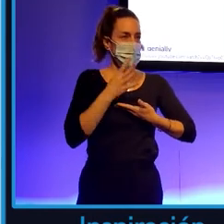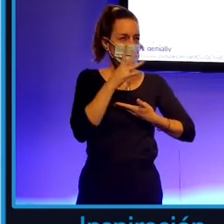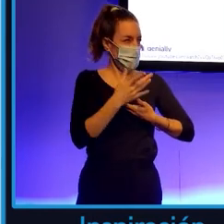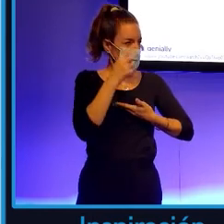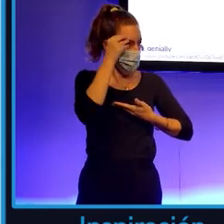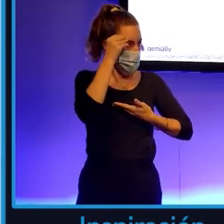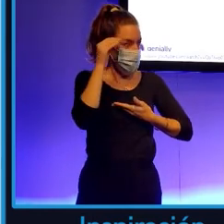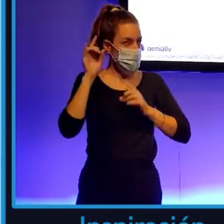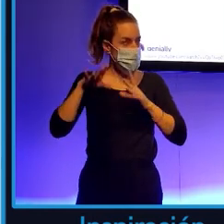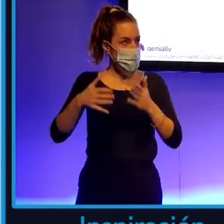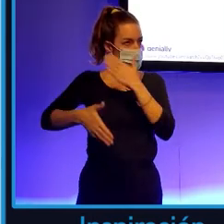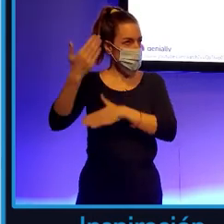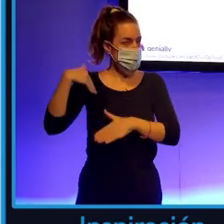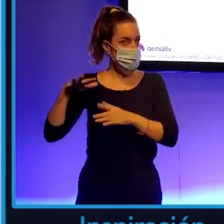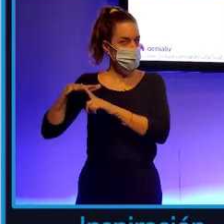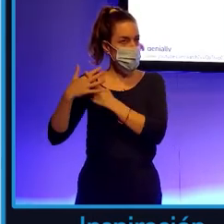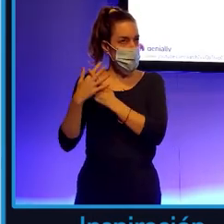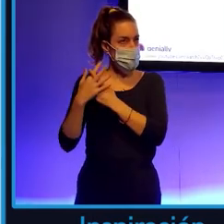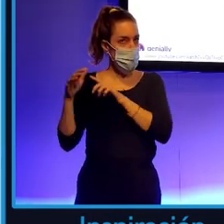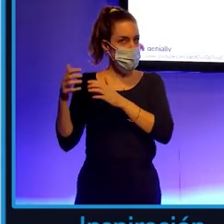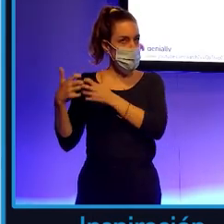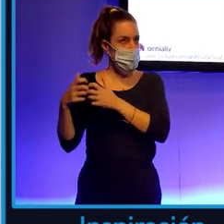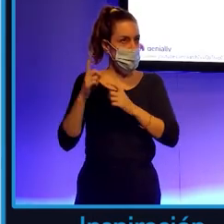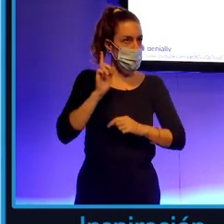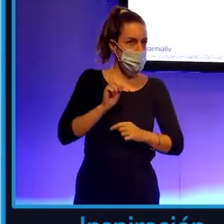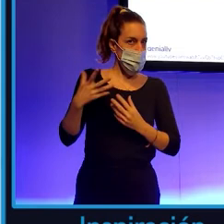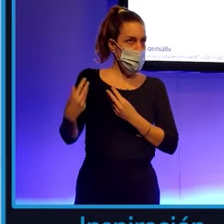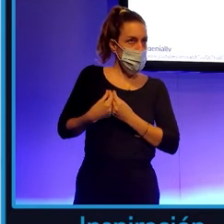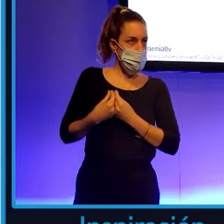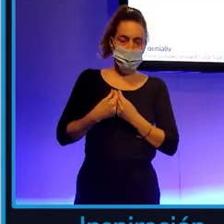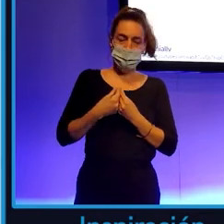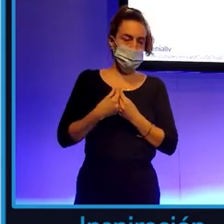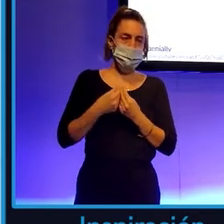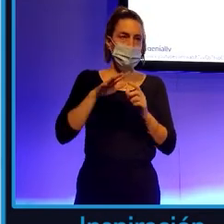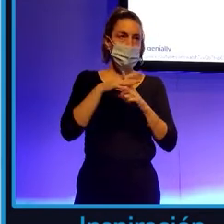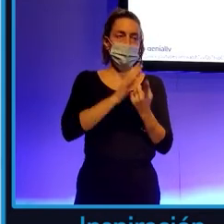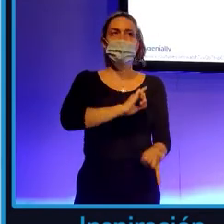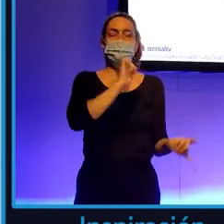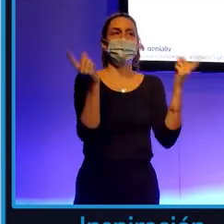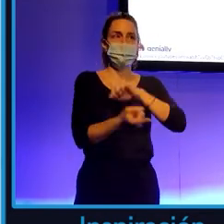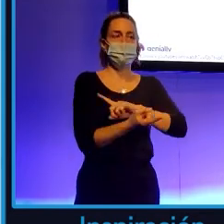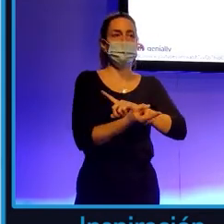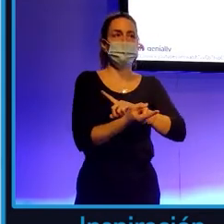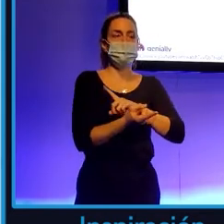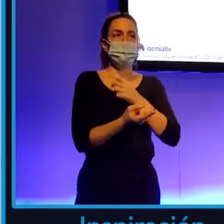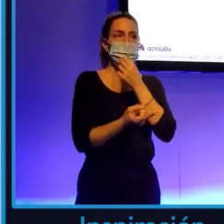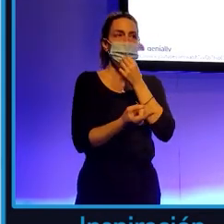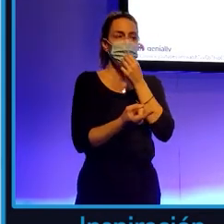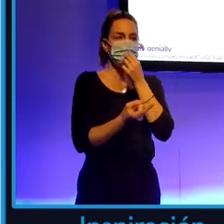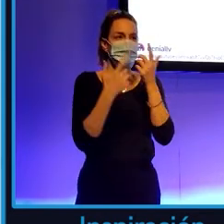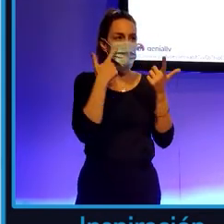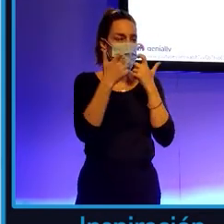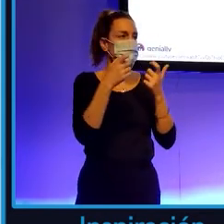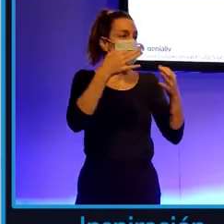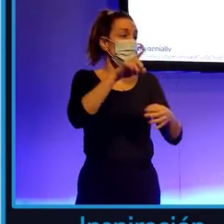situación yo creo que la situación ha cambiado muchísimo ustedes habrán escuchado probablemente les lleva a decir